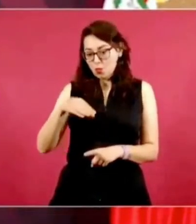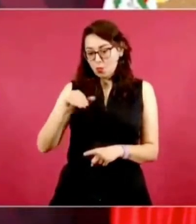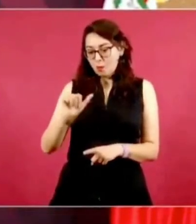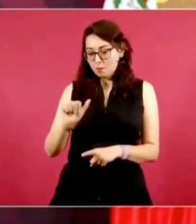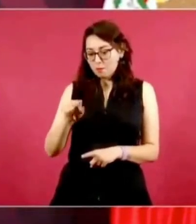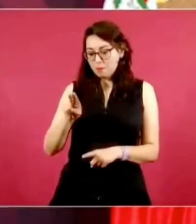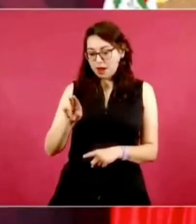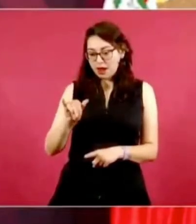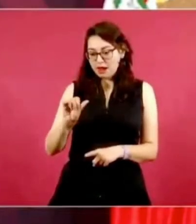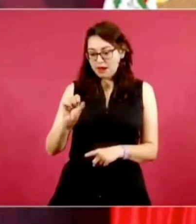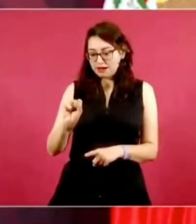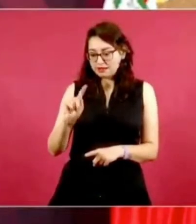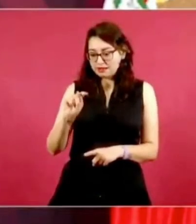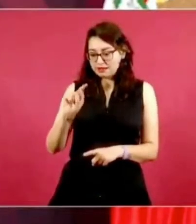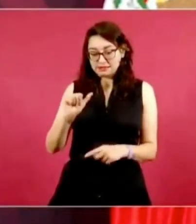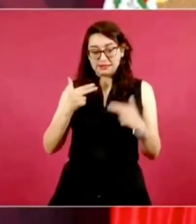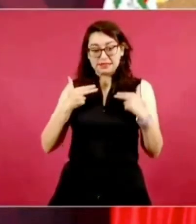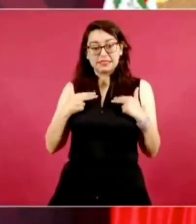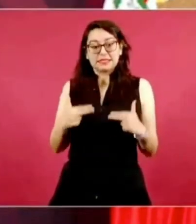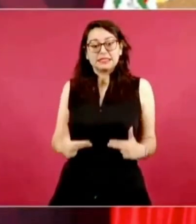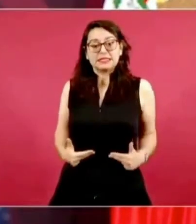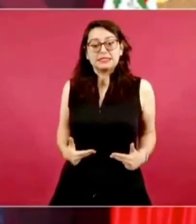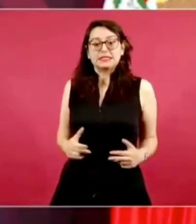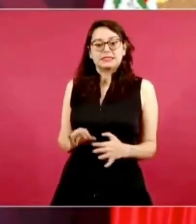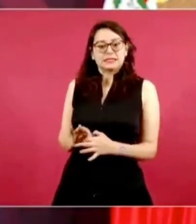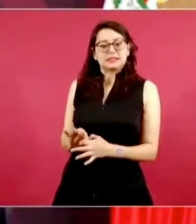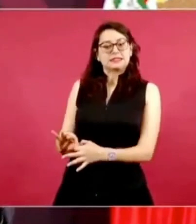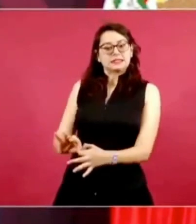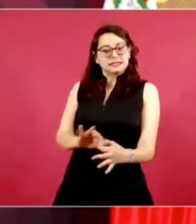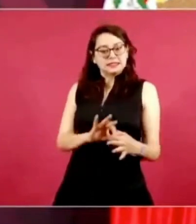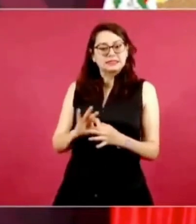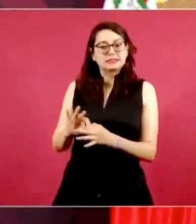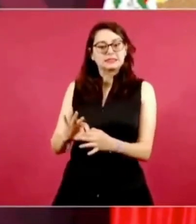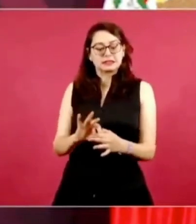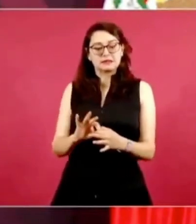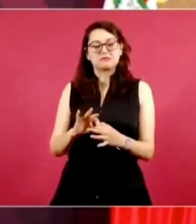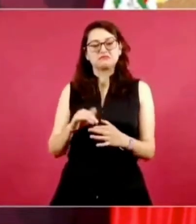un gran dirigente, un cura bueno, rebelde.